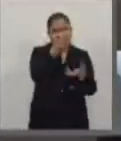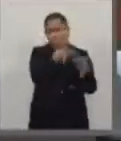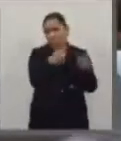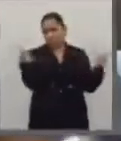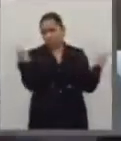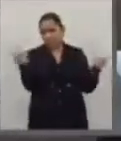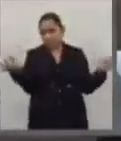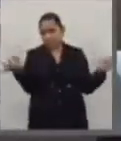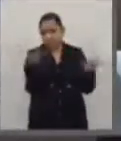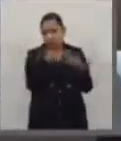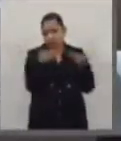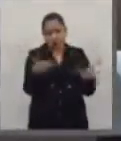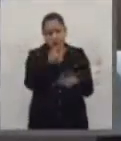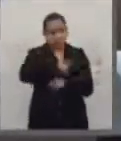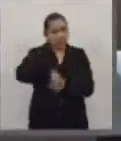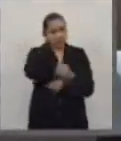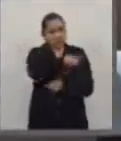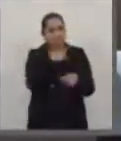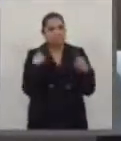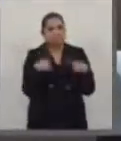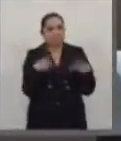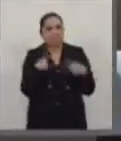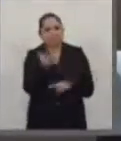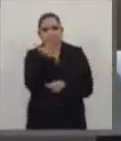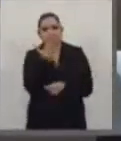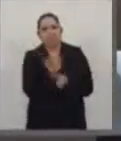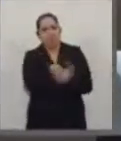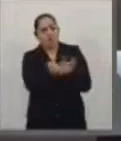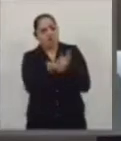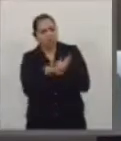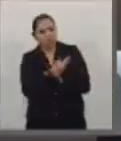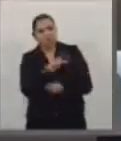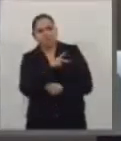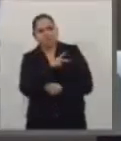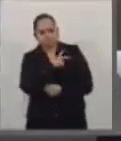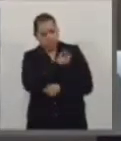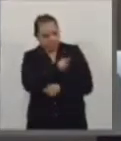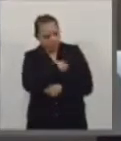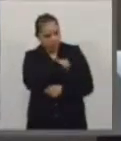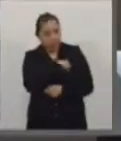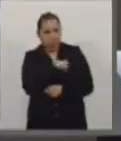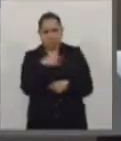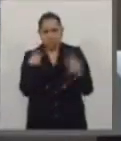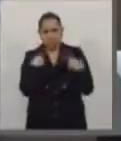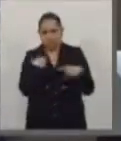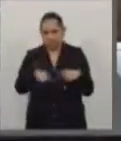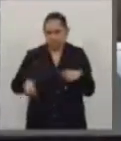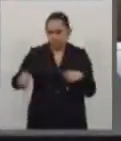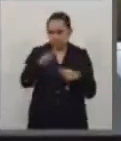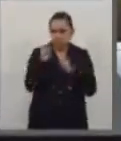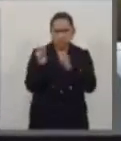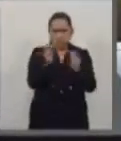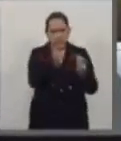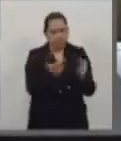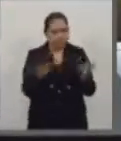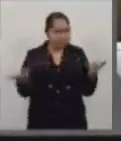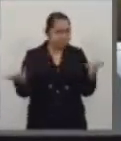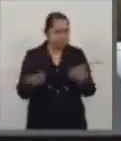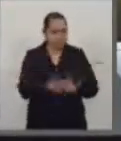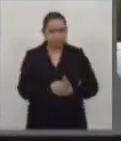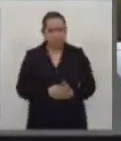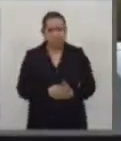está poniendo en riesgo la seguridad de todos las y los chiapanecos. Es cuanto, señora presidenta. De igual forma,